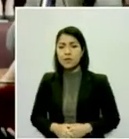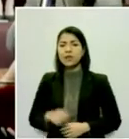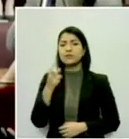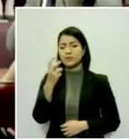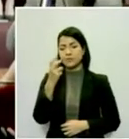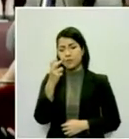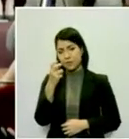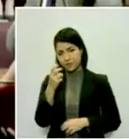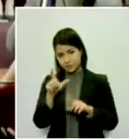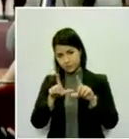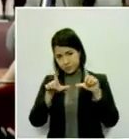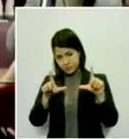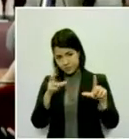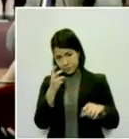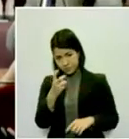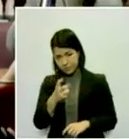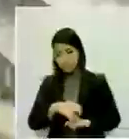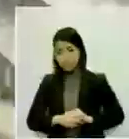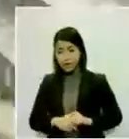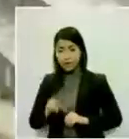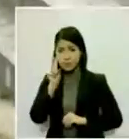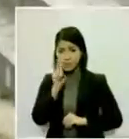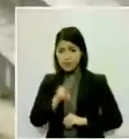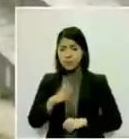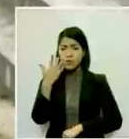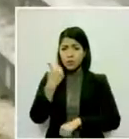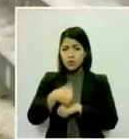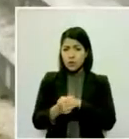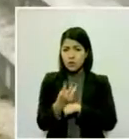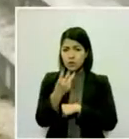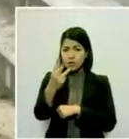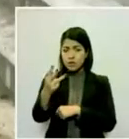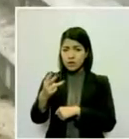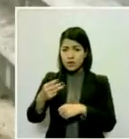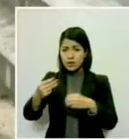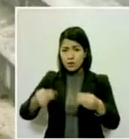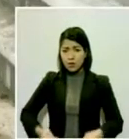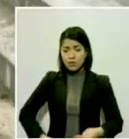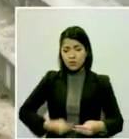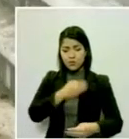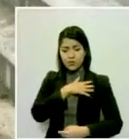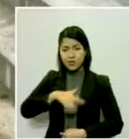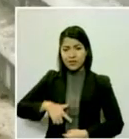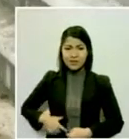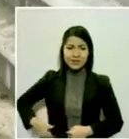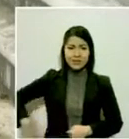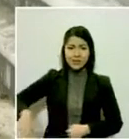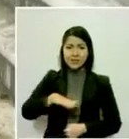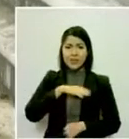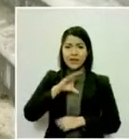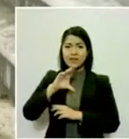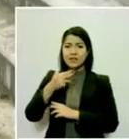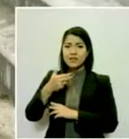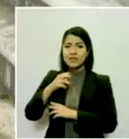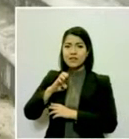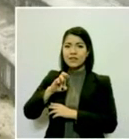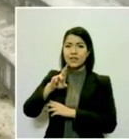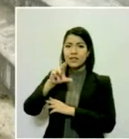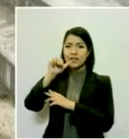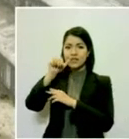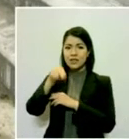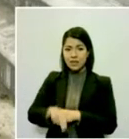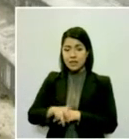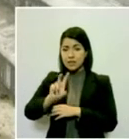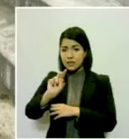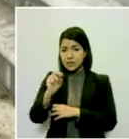Ese está ahí. Ahí está el número 3, es el mercado municipal de Cherán, donde con